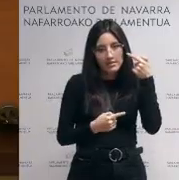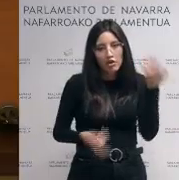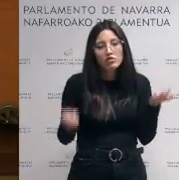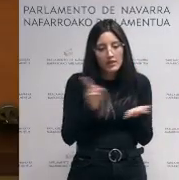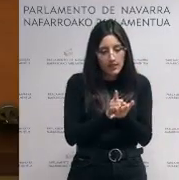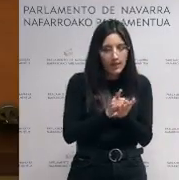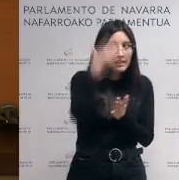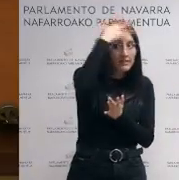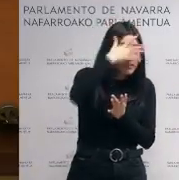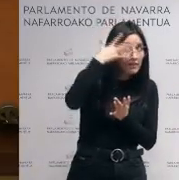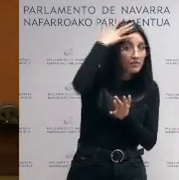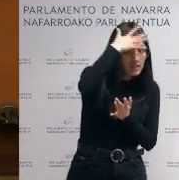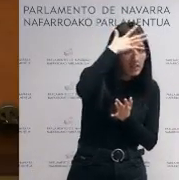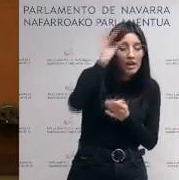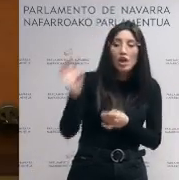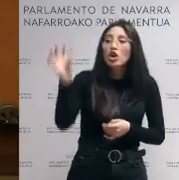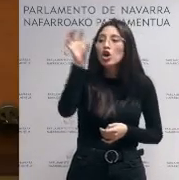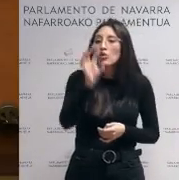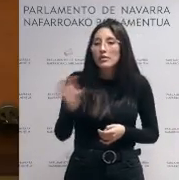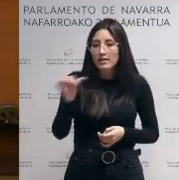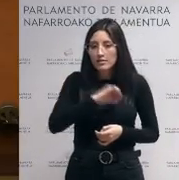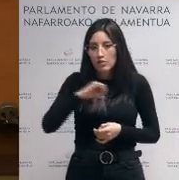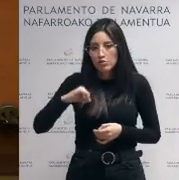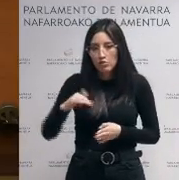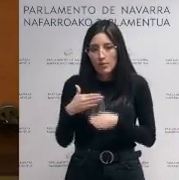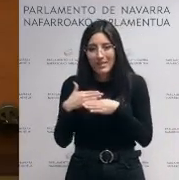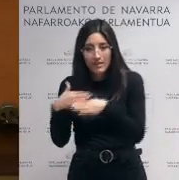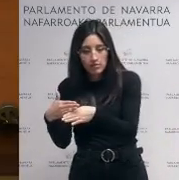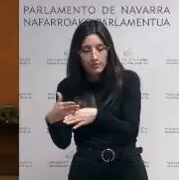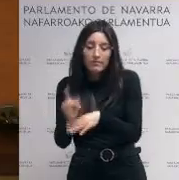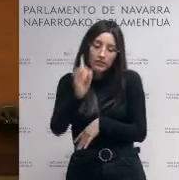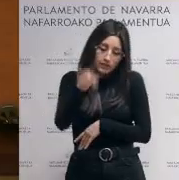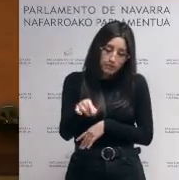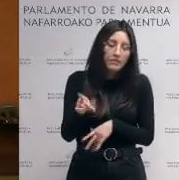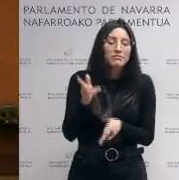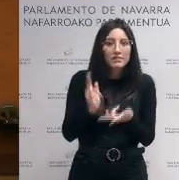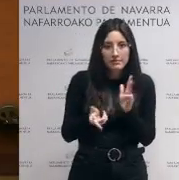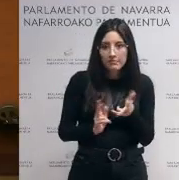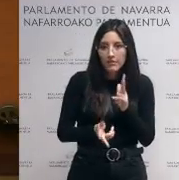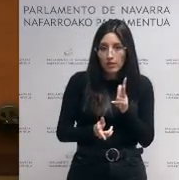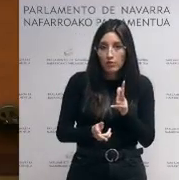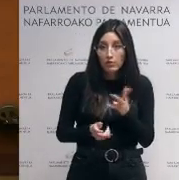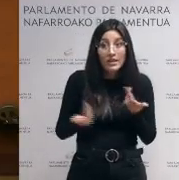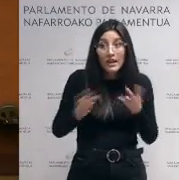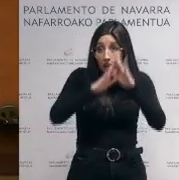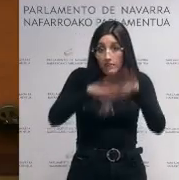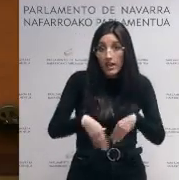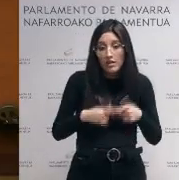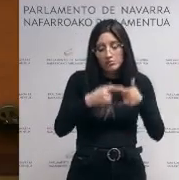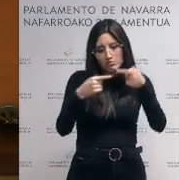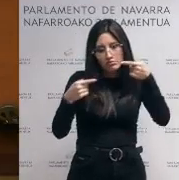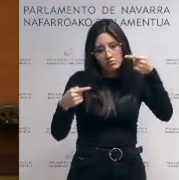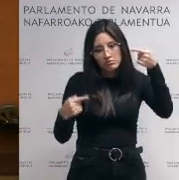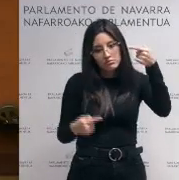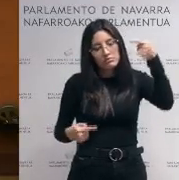el resto de las comunidades del régimen común y, por supuesto, la comunidad autónoma vasca, que cada día va a ser mayor. Al